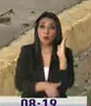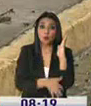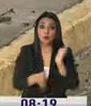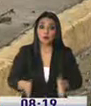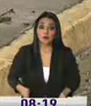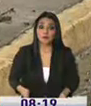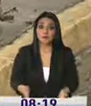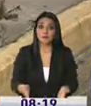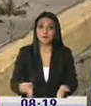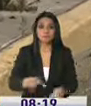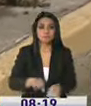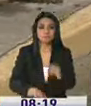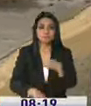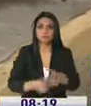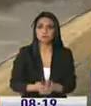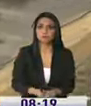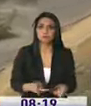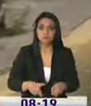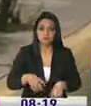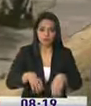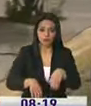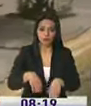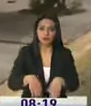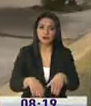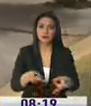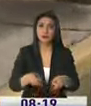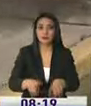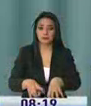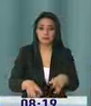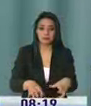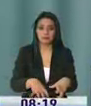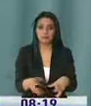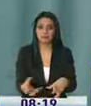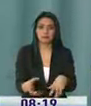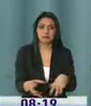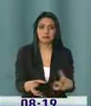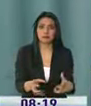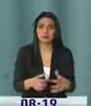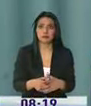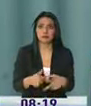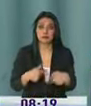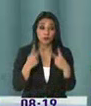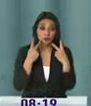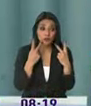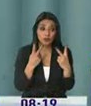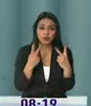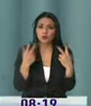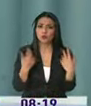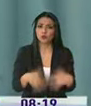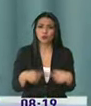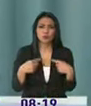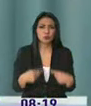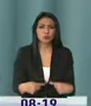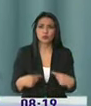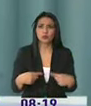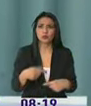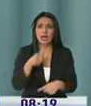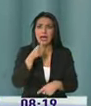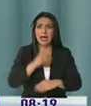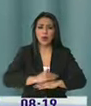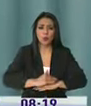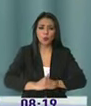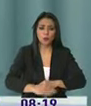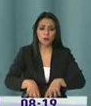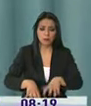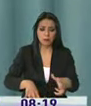vía. Explican además que el adoquinado de la calle puede verse comprometido. Bueno, como usted puede ver, esto está constantemente mojado, posiblemente levante